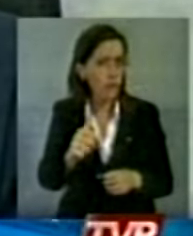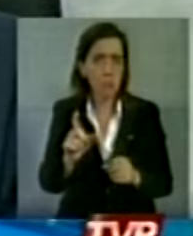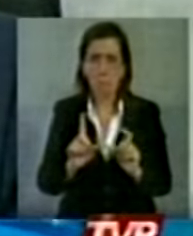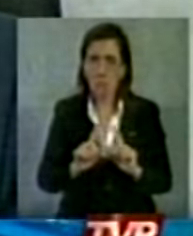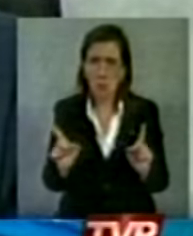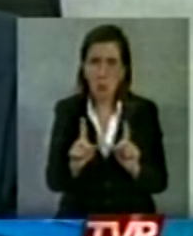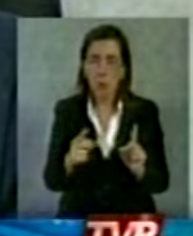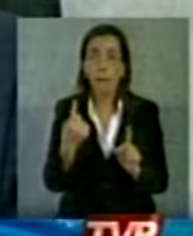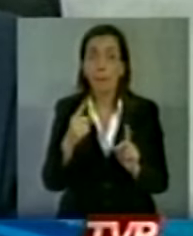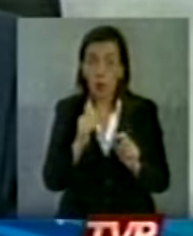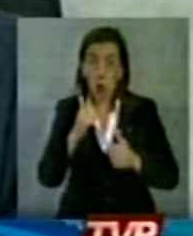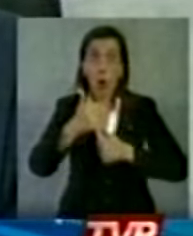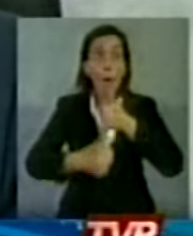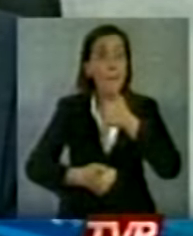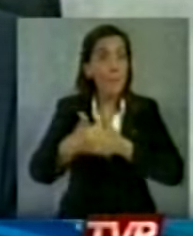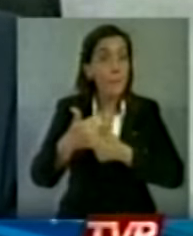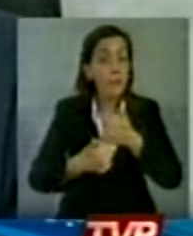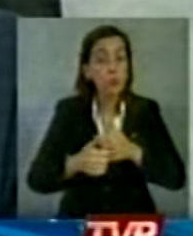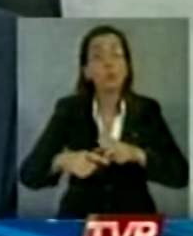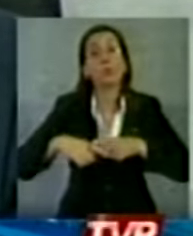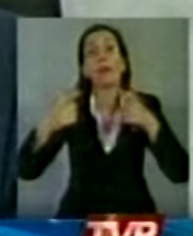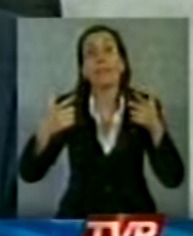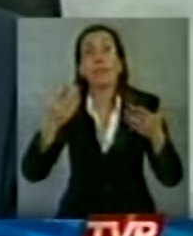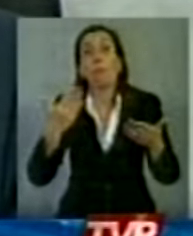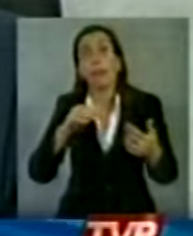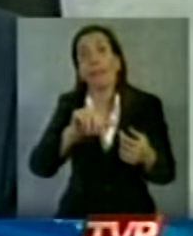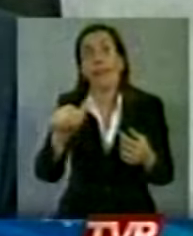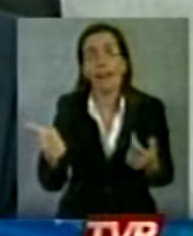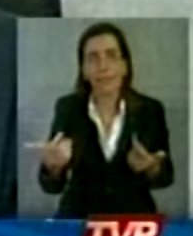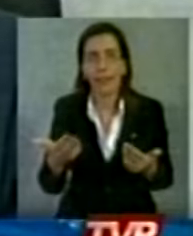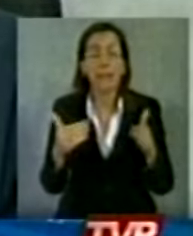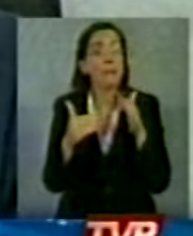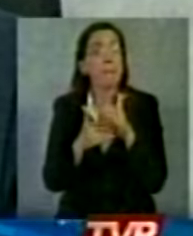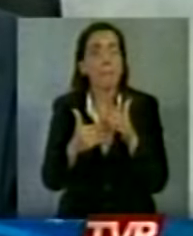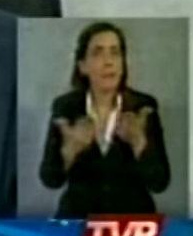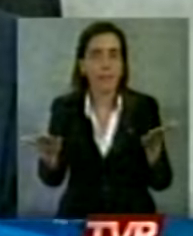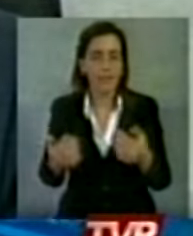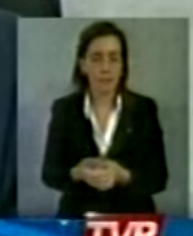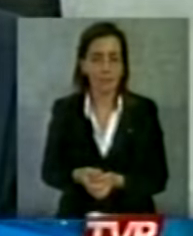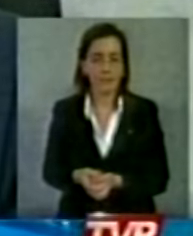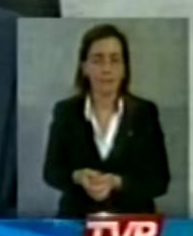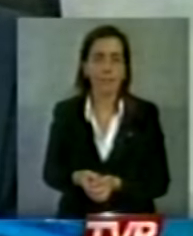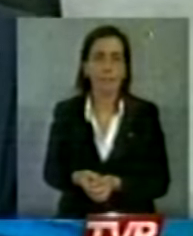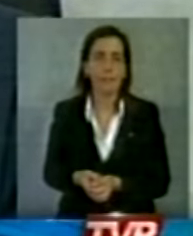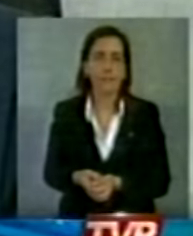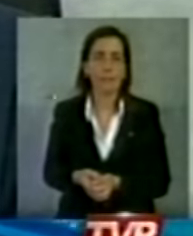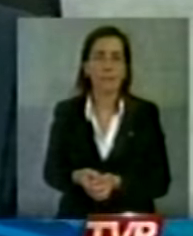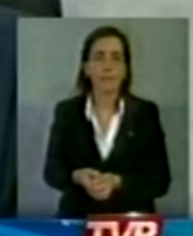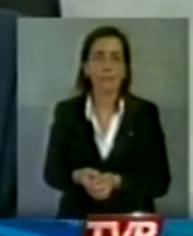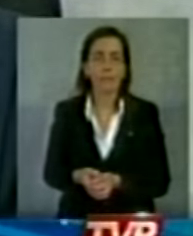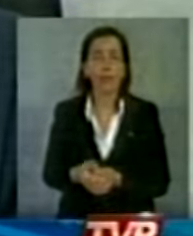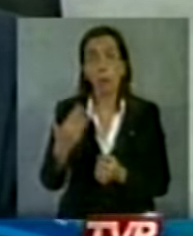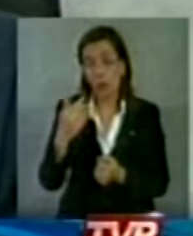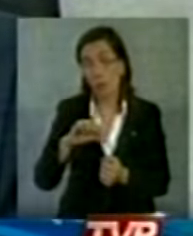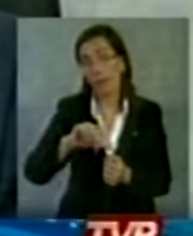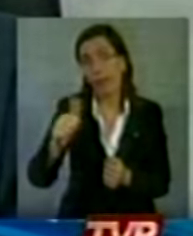participamos, pero solo ella nos hace posible que cualquiera de los que competimos alguna vez podamos ser